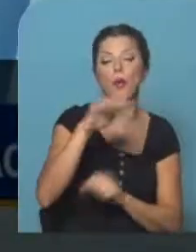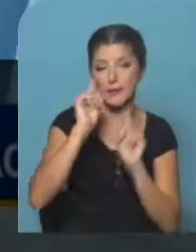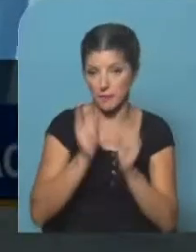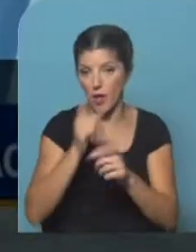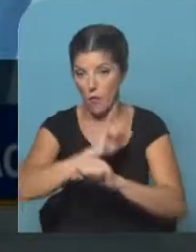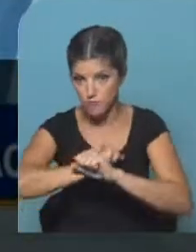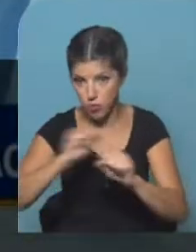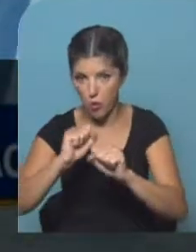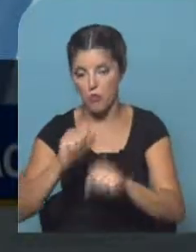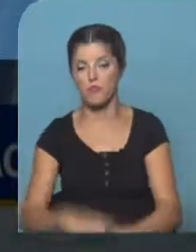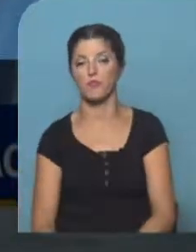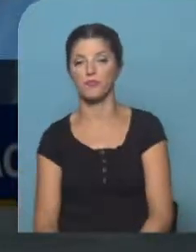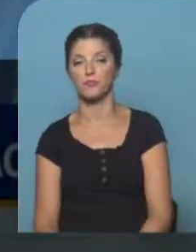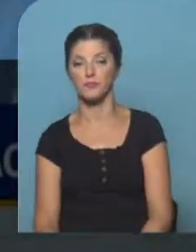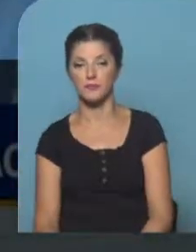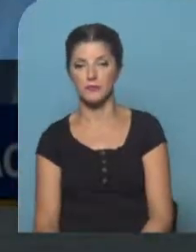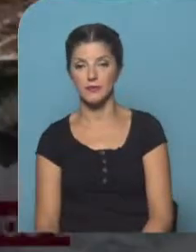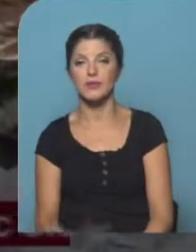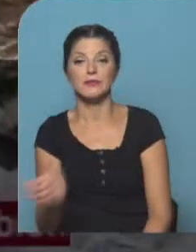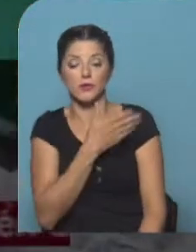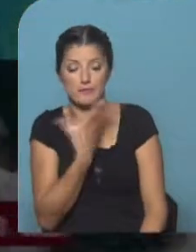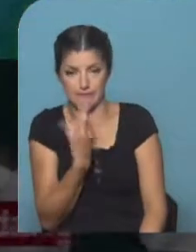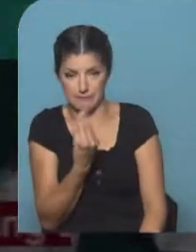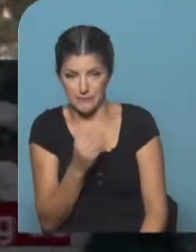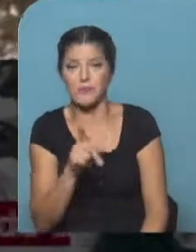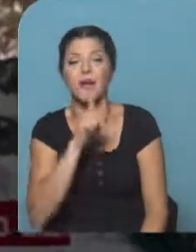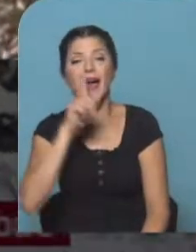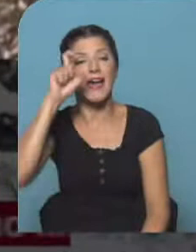El temible Tenrin, el huracán, dejó